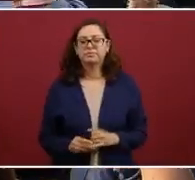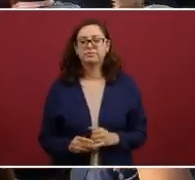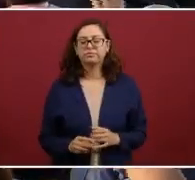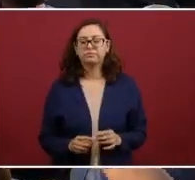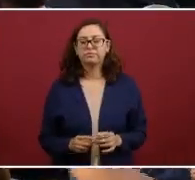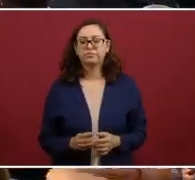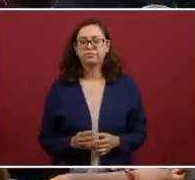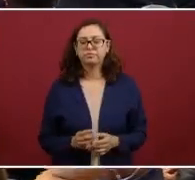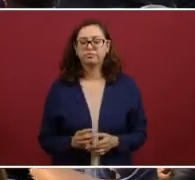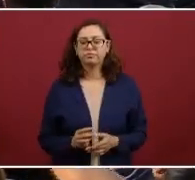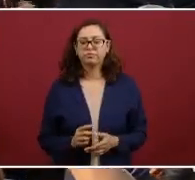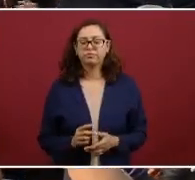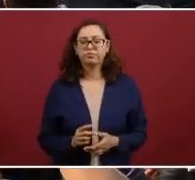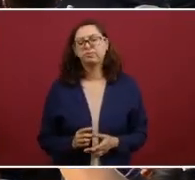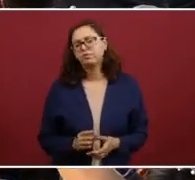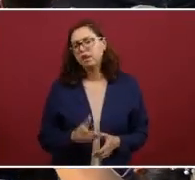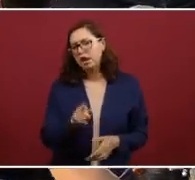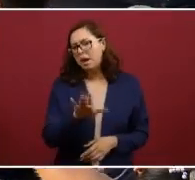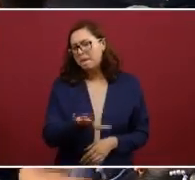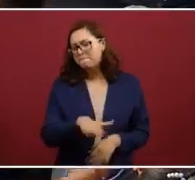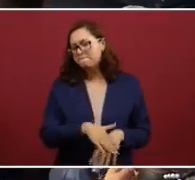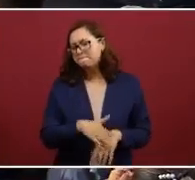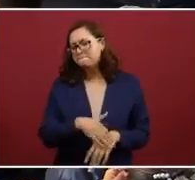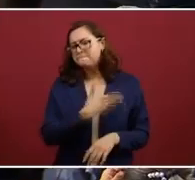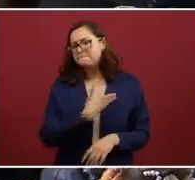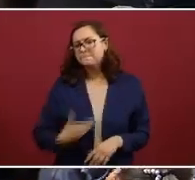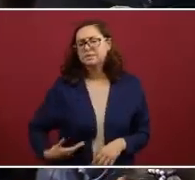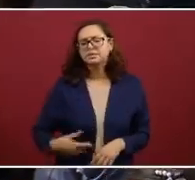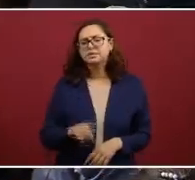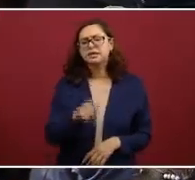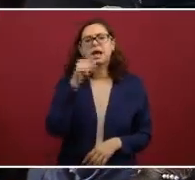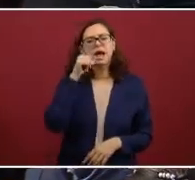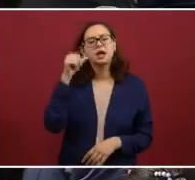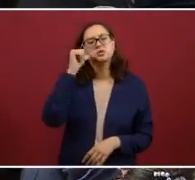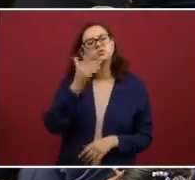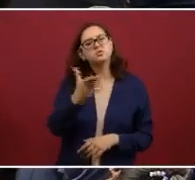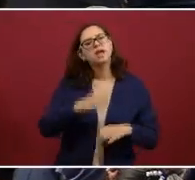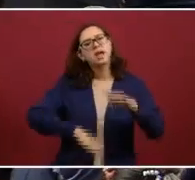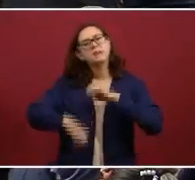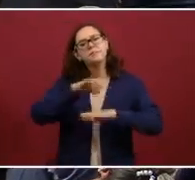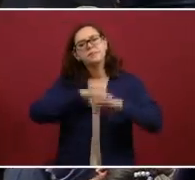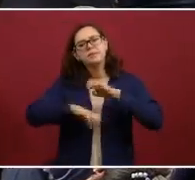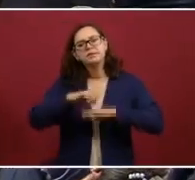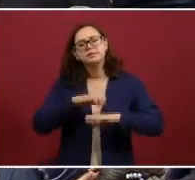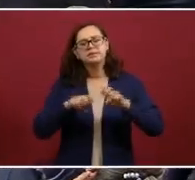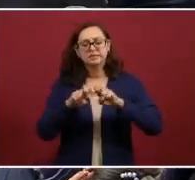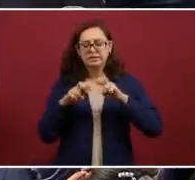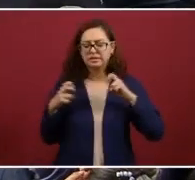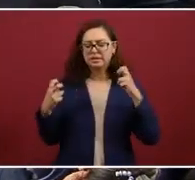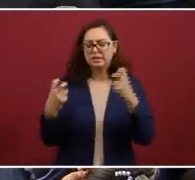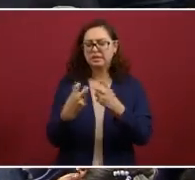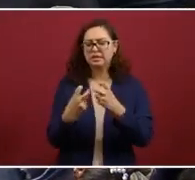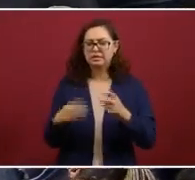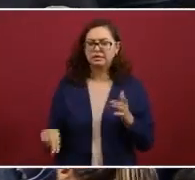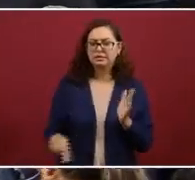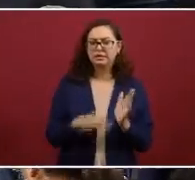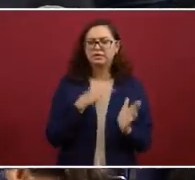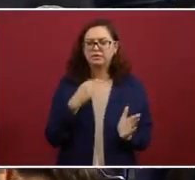Y en una segunda instancia, señor presidente, ayer se reunió con empresarios, particularmente de la firma Bombardier,